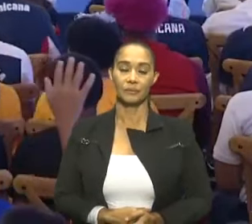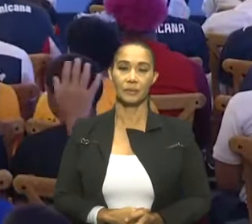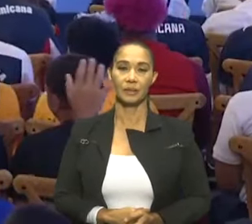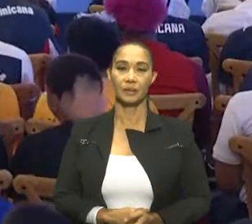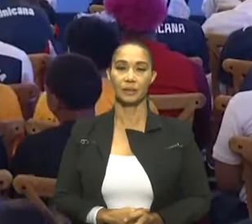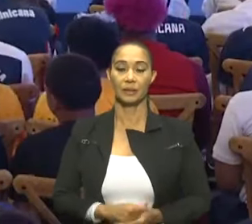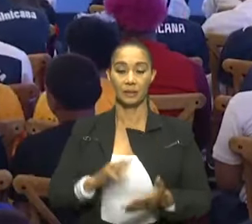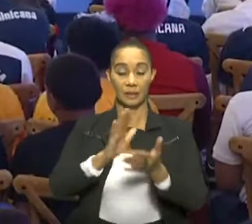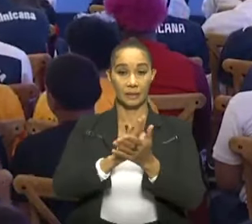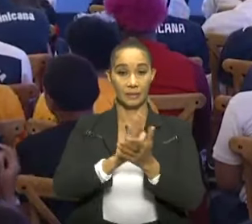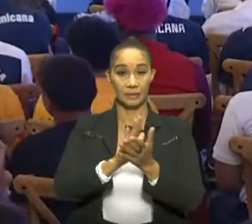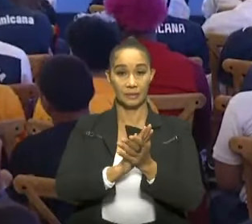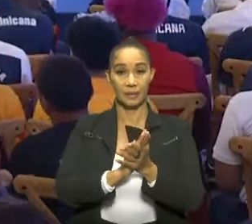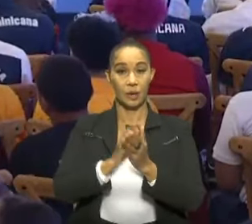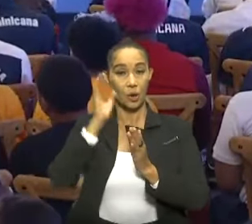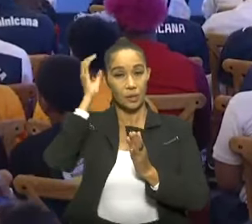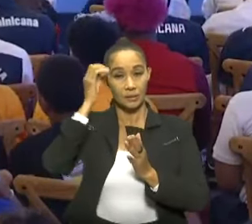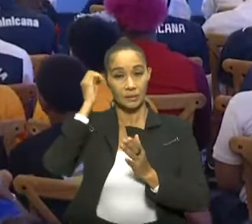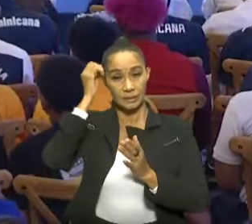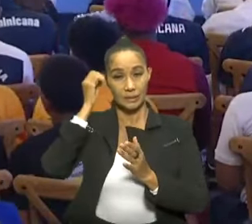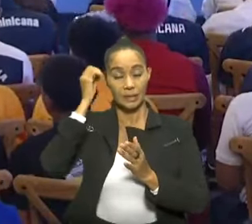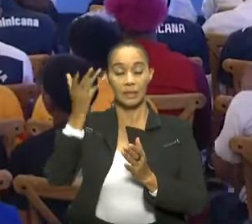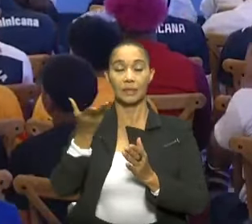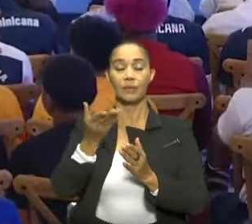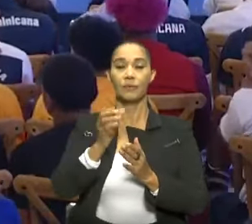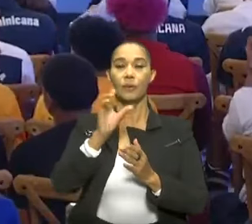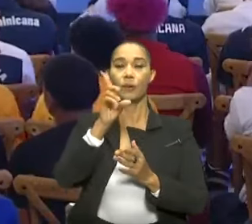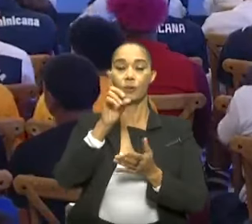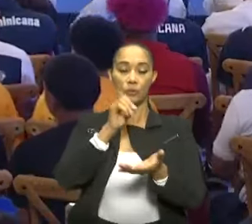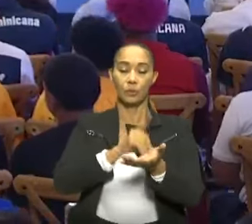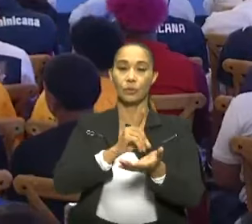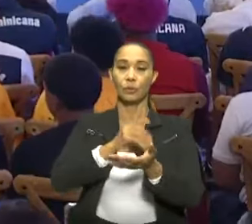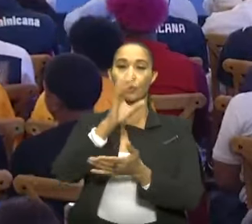El Liceo Científico Dr. Miguel Canela Lázaro.